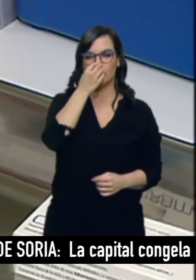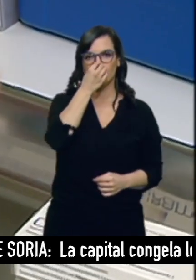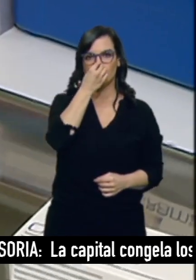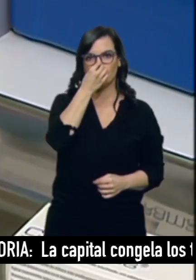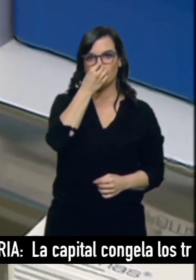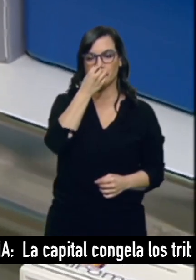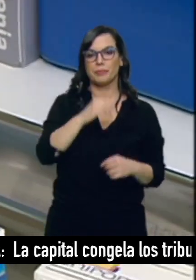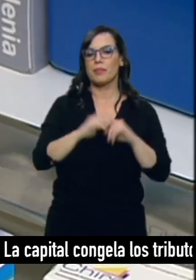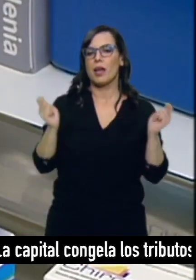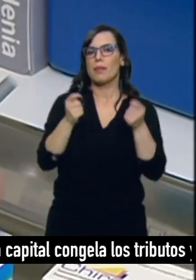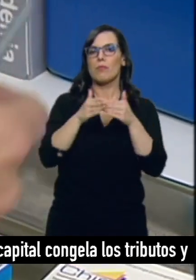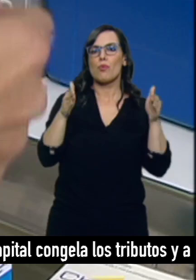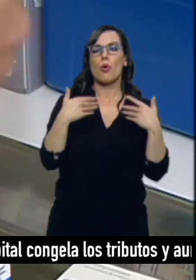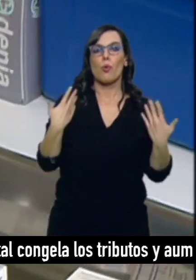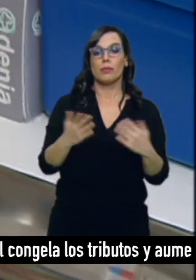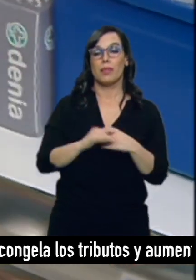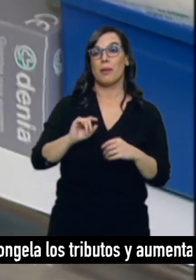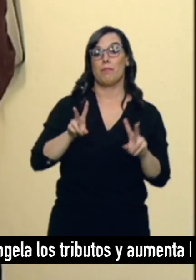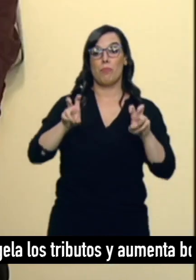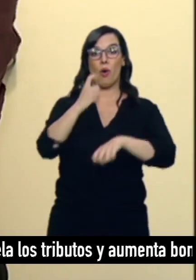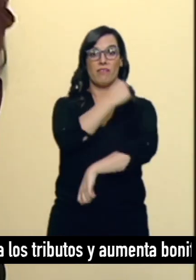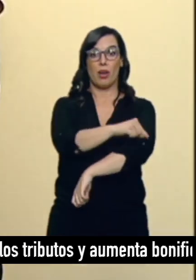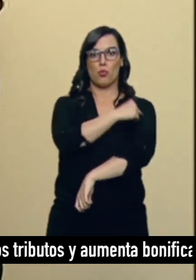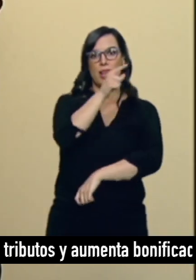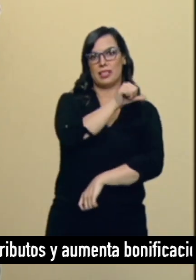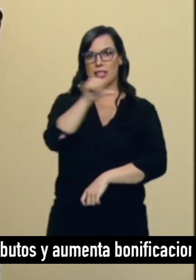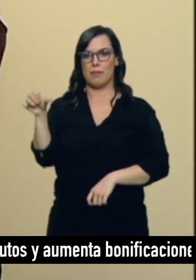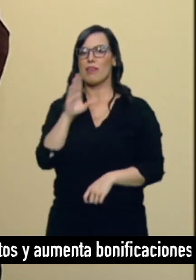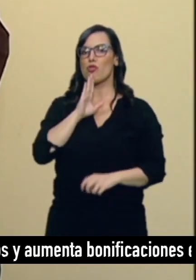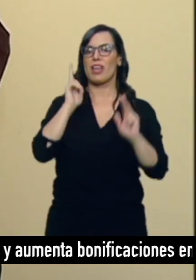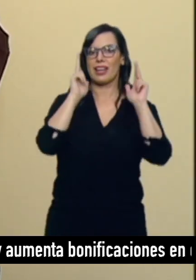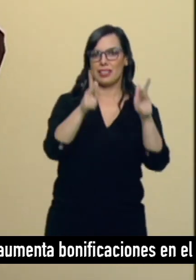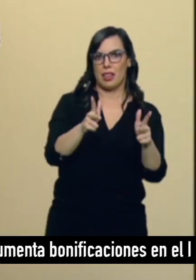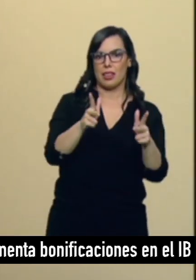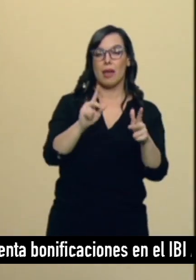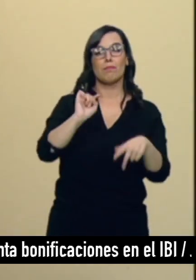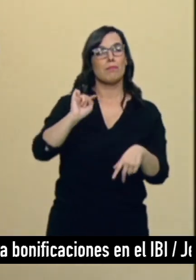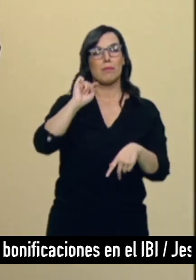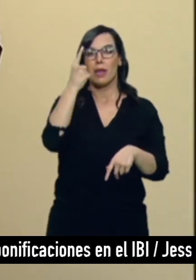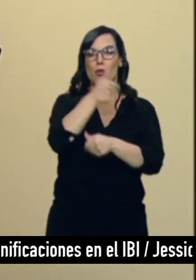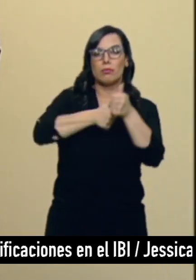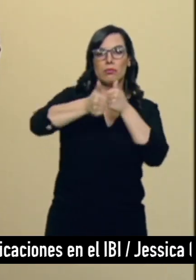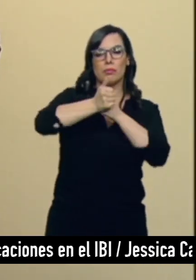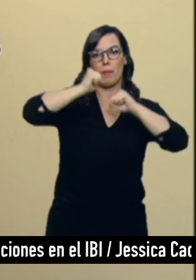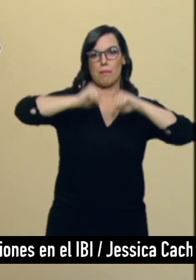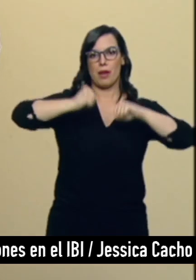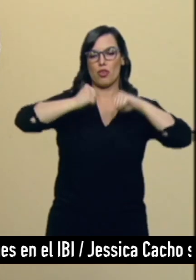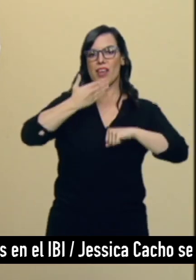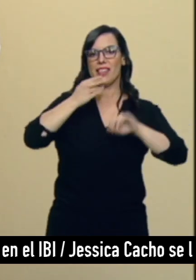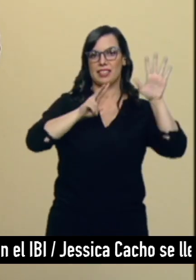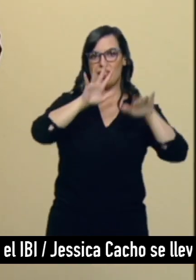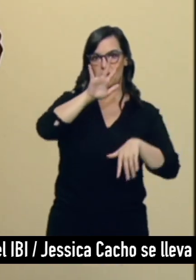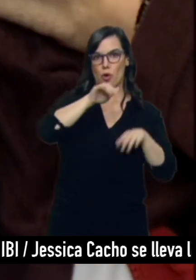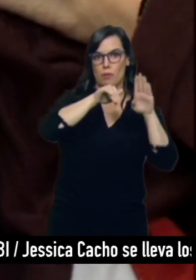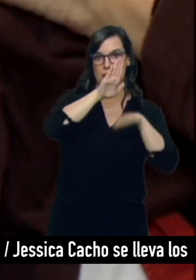¿Cuándo empieza la campaña? Las primeras vacunas llegan esta semana a las residencias para vacunar en primer lugar a los mayores de 75.